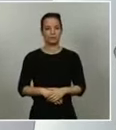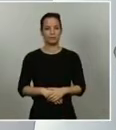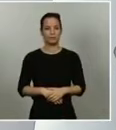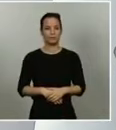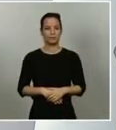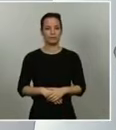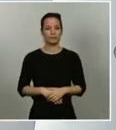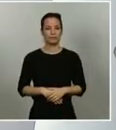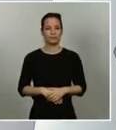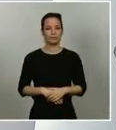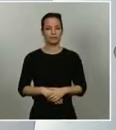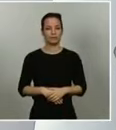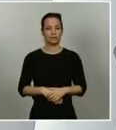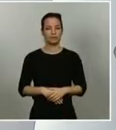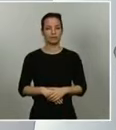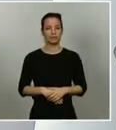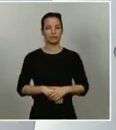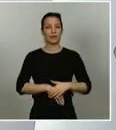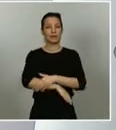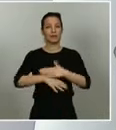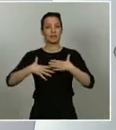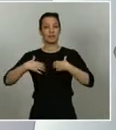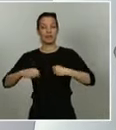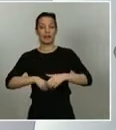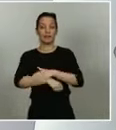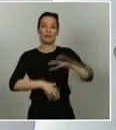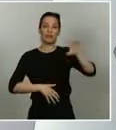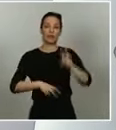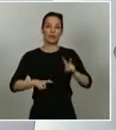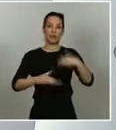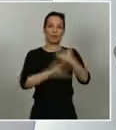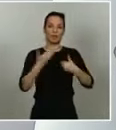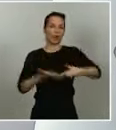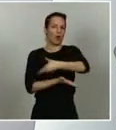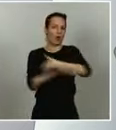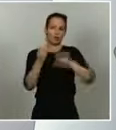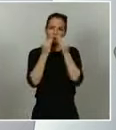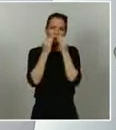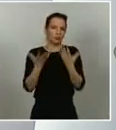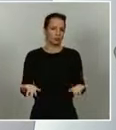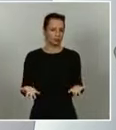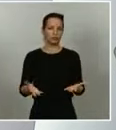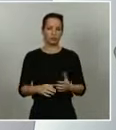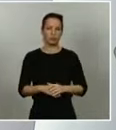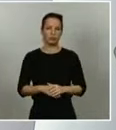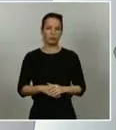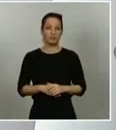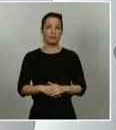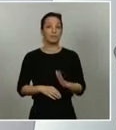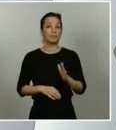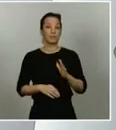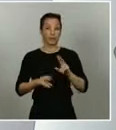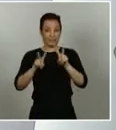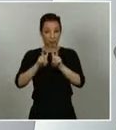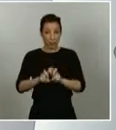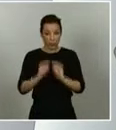que ha existido entre el Ministerio de Sanidad y el Ministerio de Ciencia e Innovación, y quiero resaltar también el papel fundamental en la elaboración de este estudio de